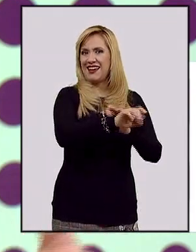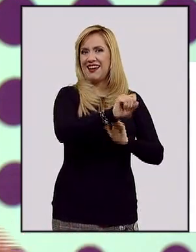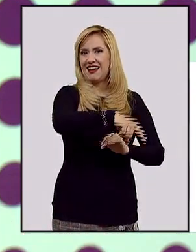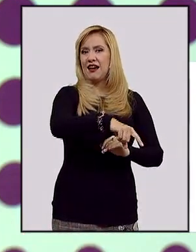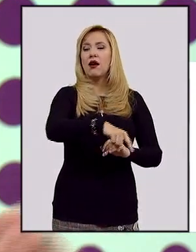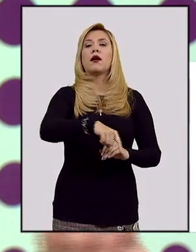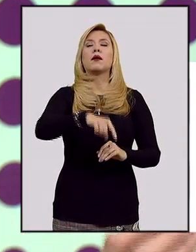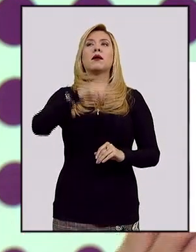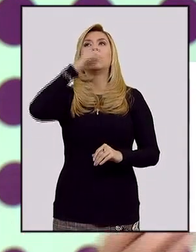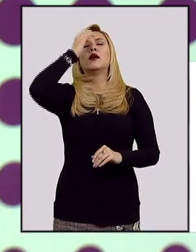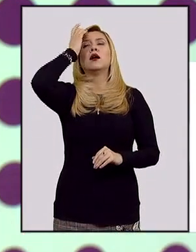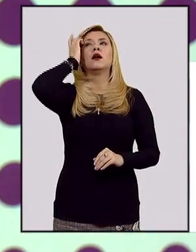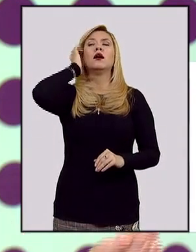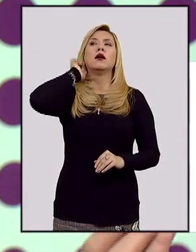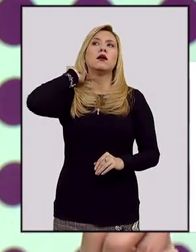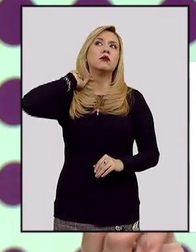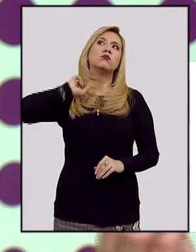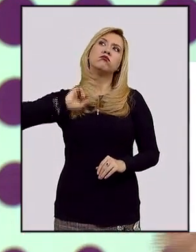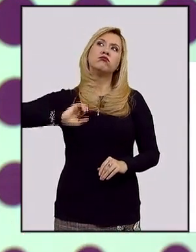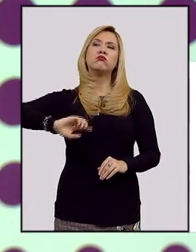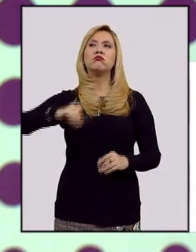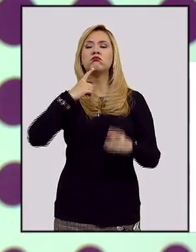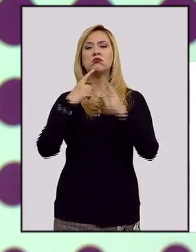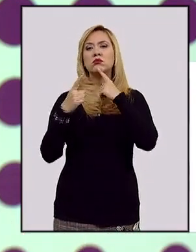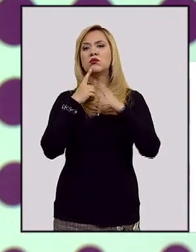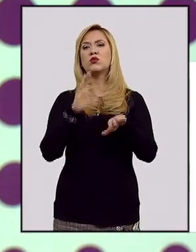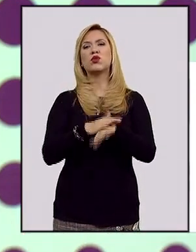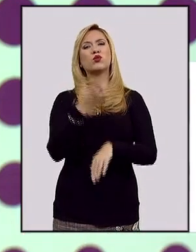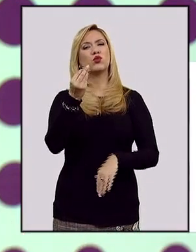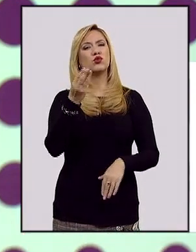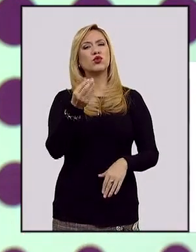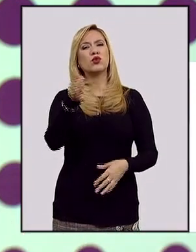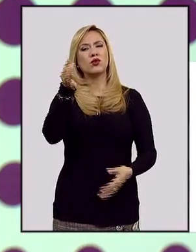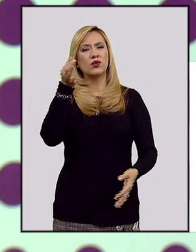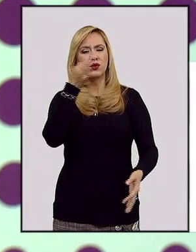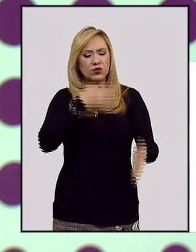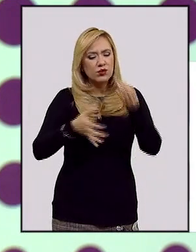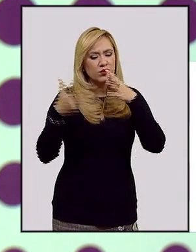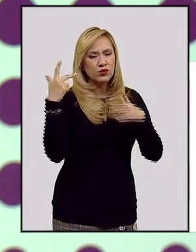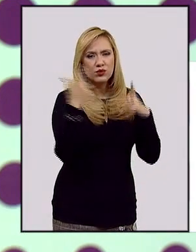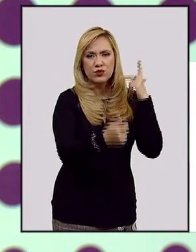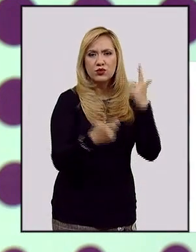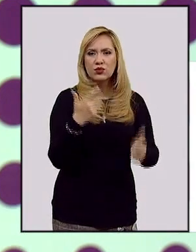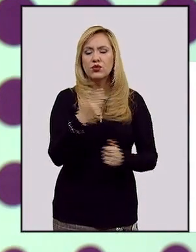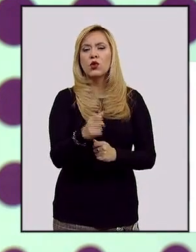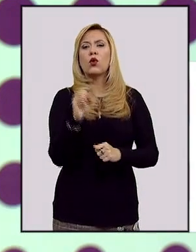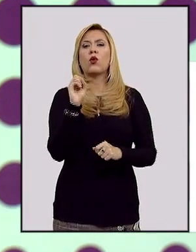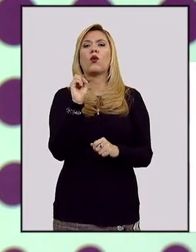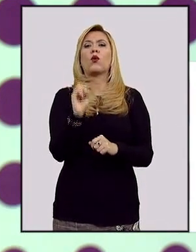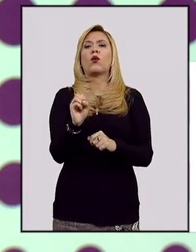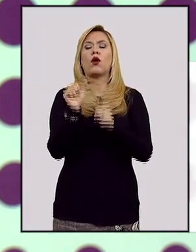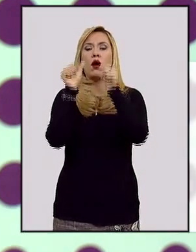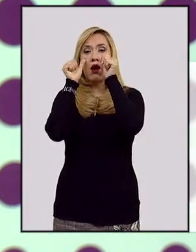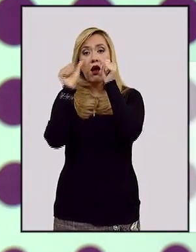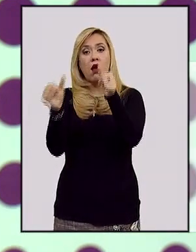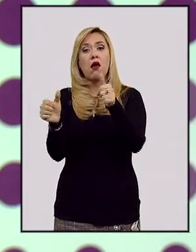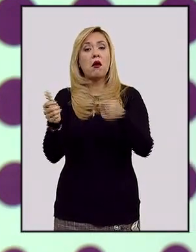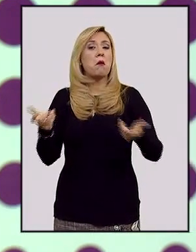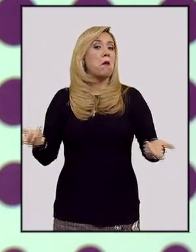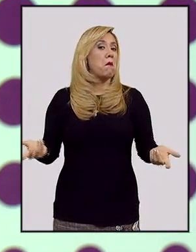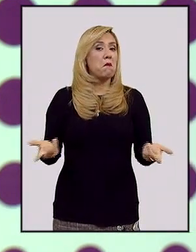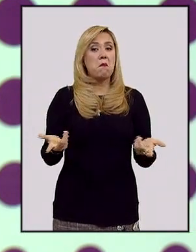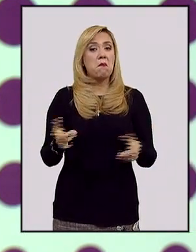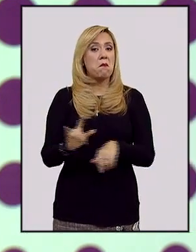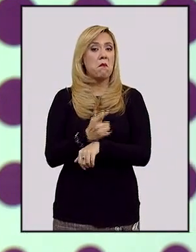es que precisamente por esta medicalización, también por este tema de desatender el primer nivel de atención de la salud, en